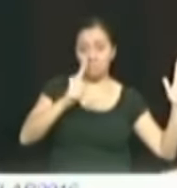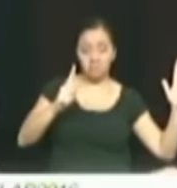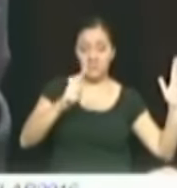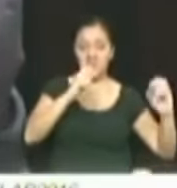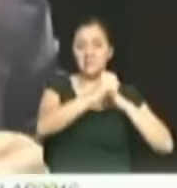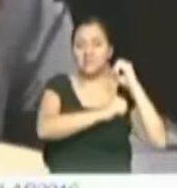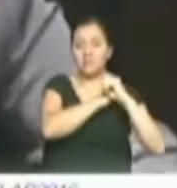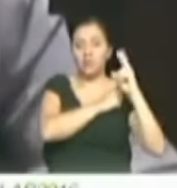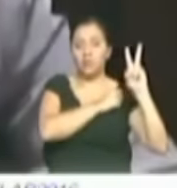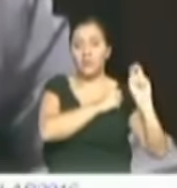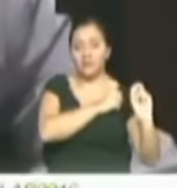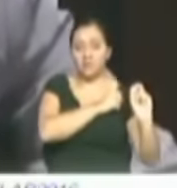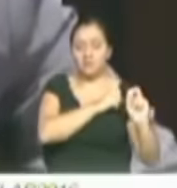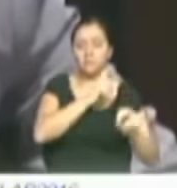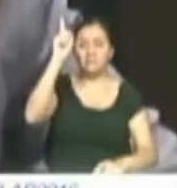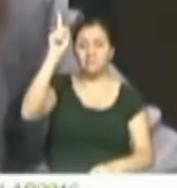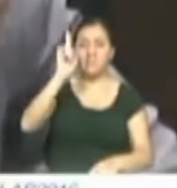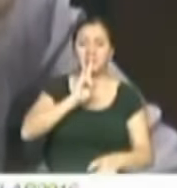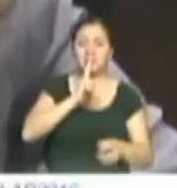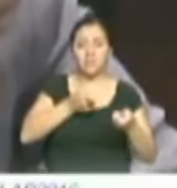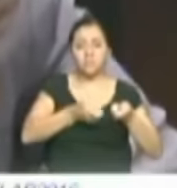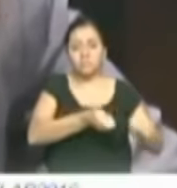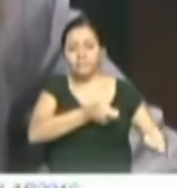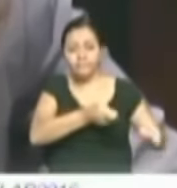monetarismo, que parece